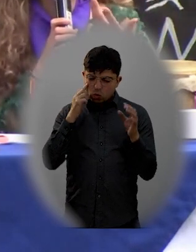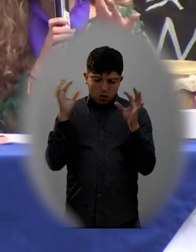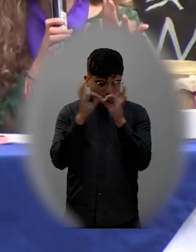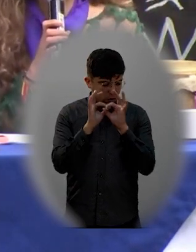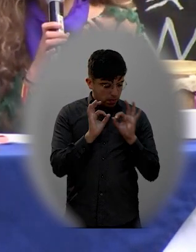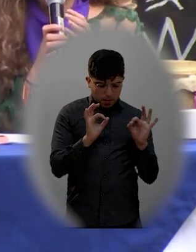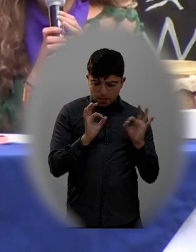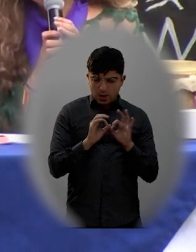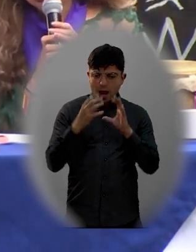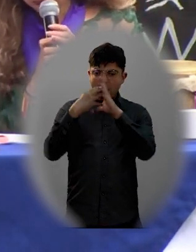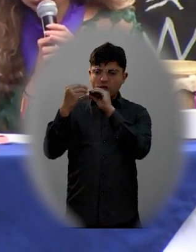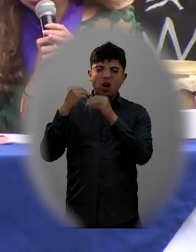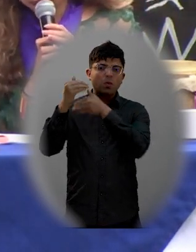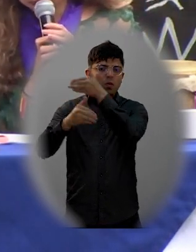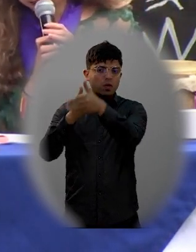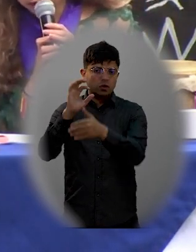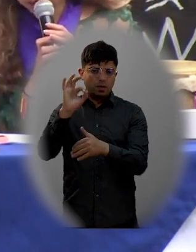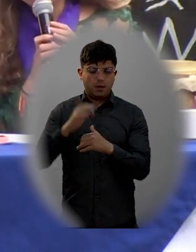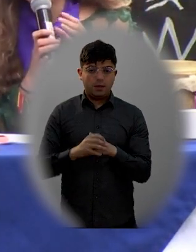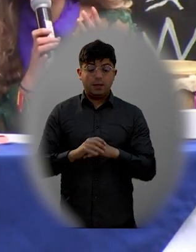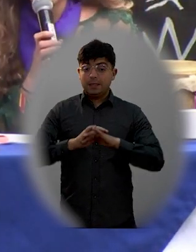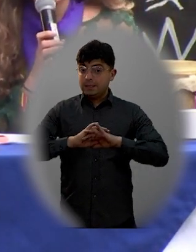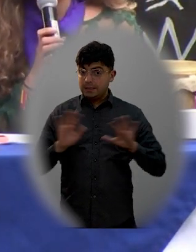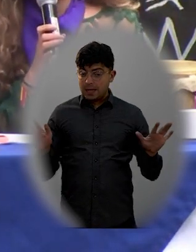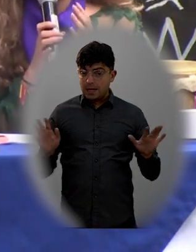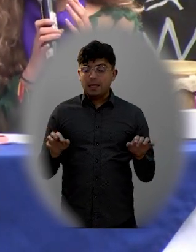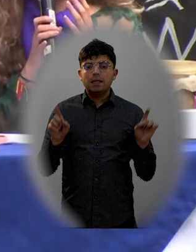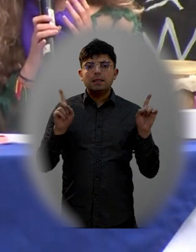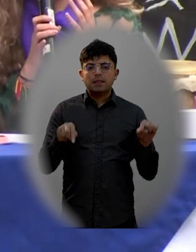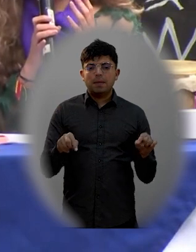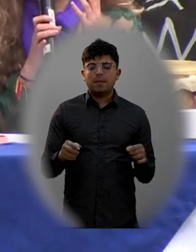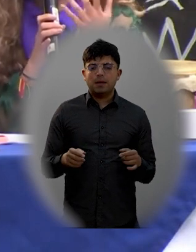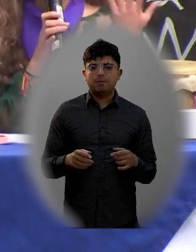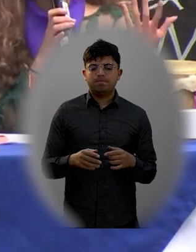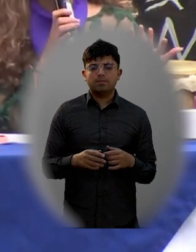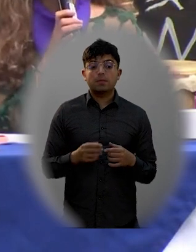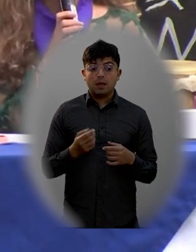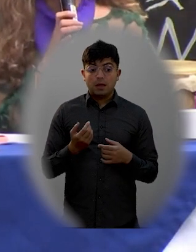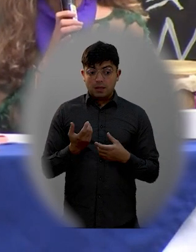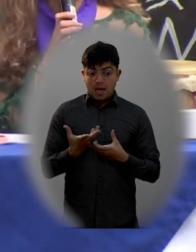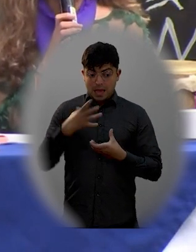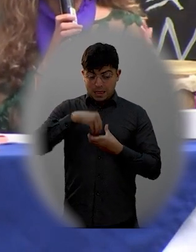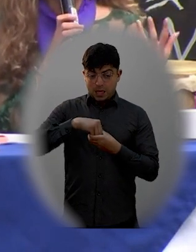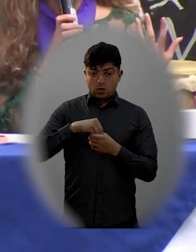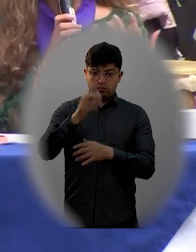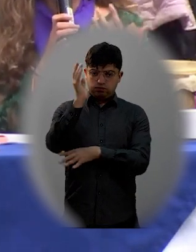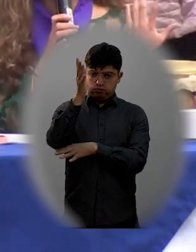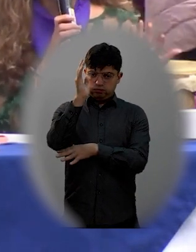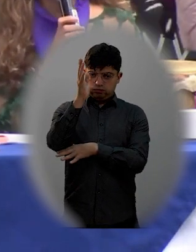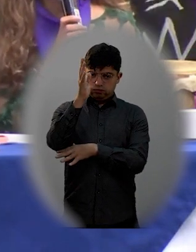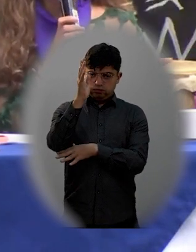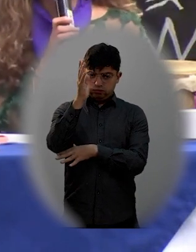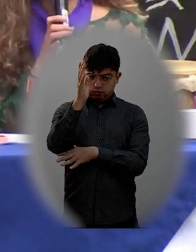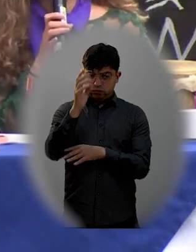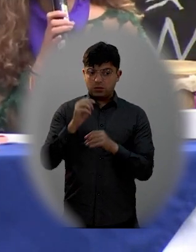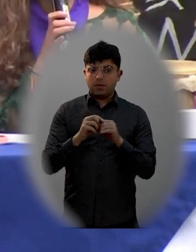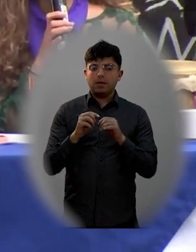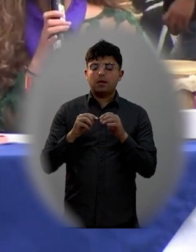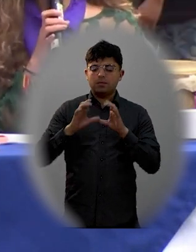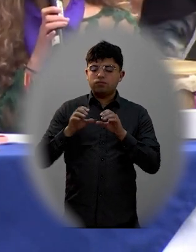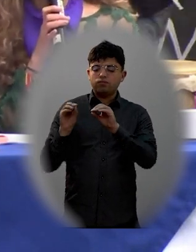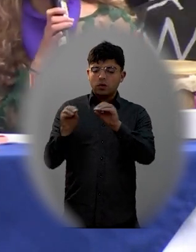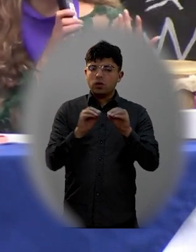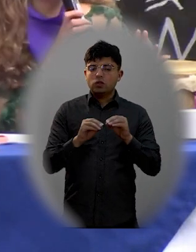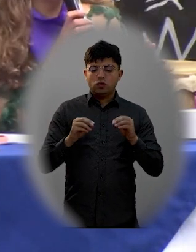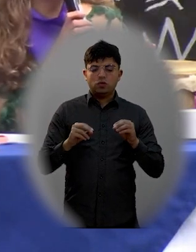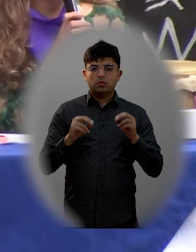tramitar esto hacia afuera. Teniendo en cuenta también que dentro de esta cátedra se propone unas sesiones de educación sexual